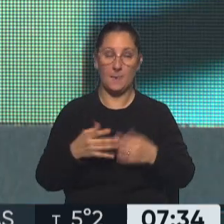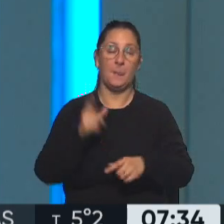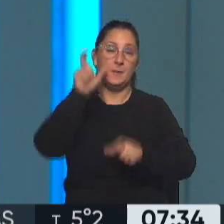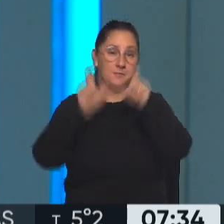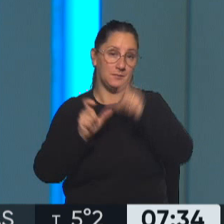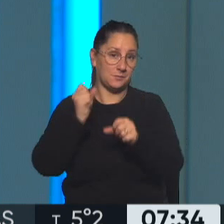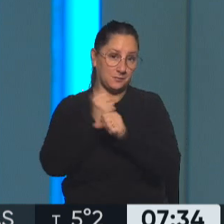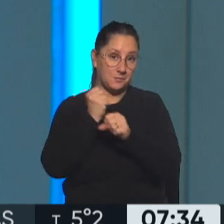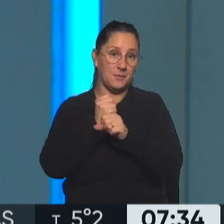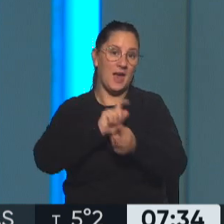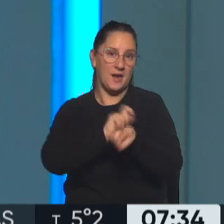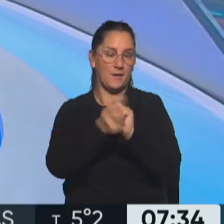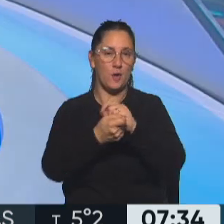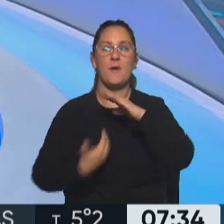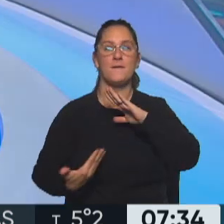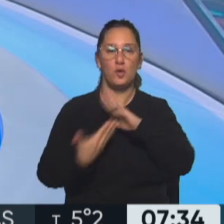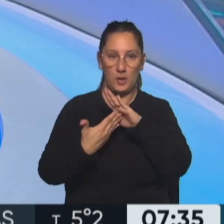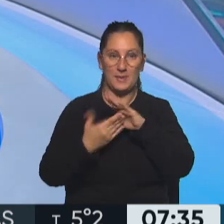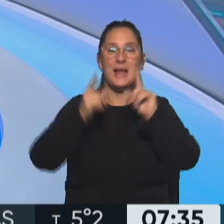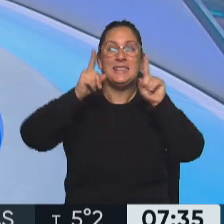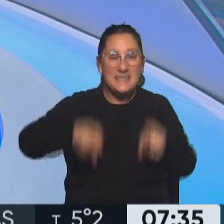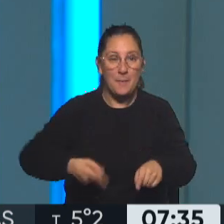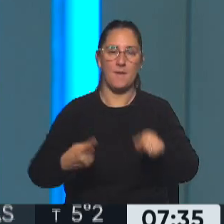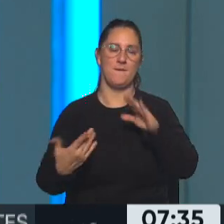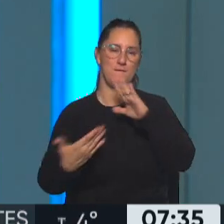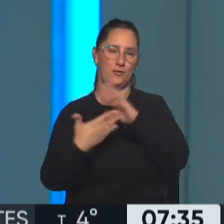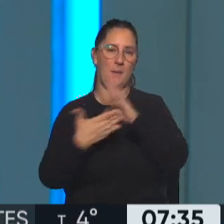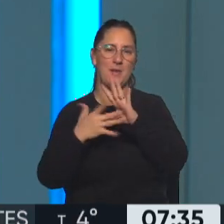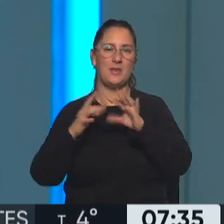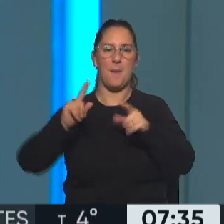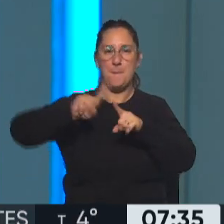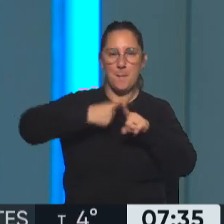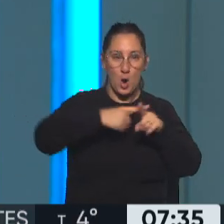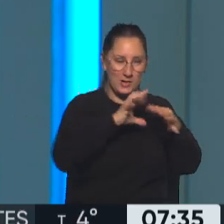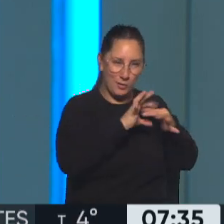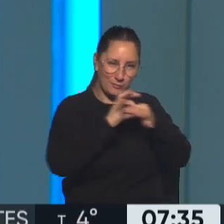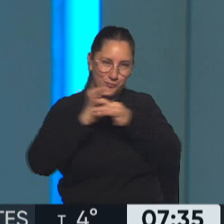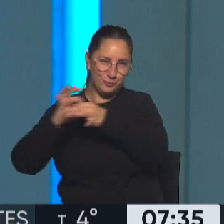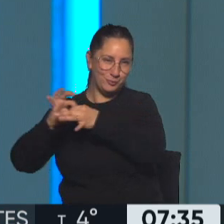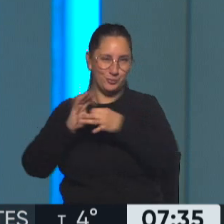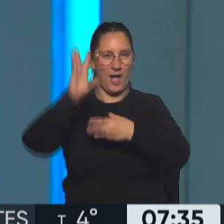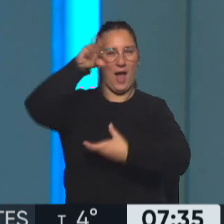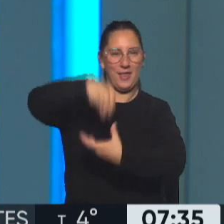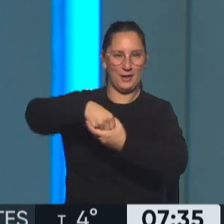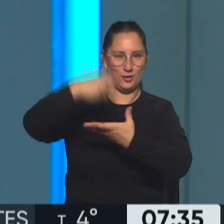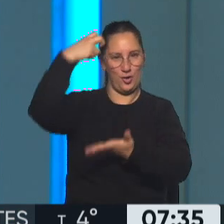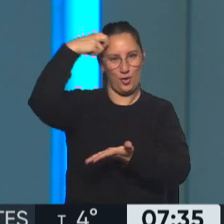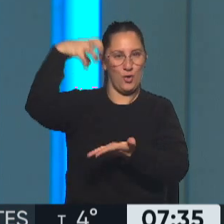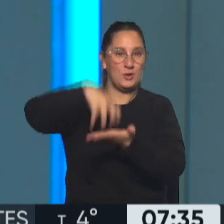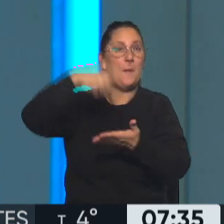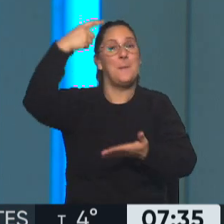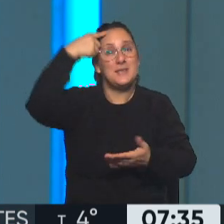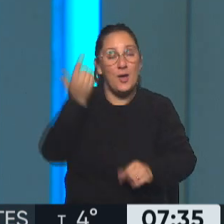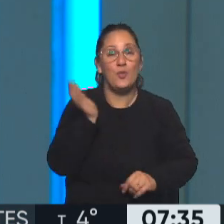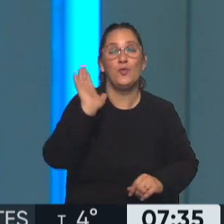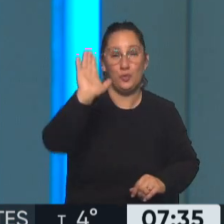es fundamental esta reforma, y además es fundamental también las alianzas políticas que pueda tejer en el Congreso Nacional, pensando en una